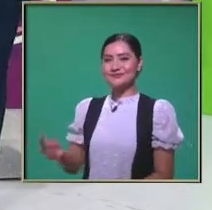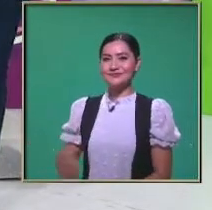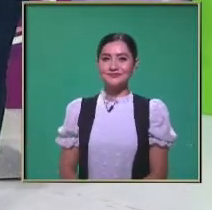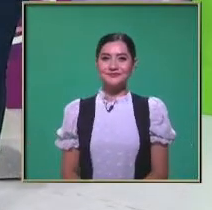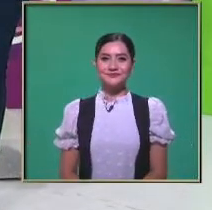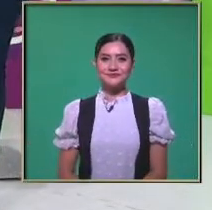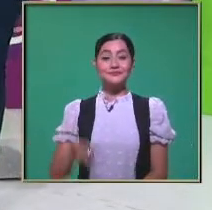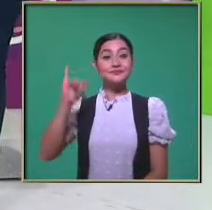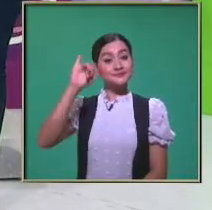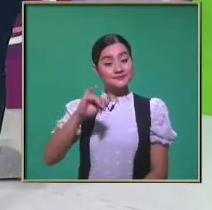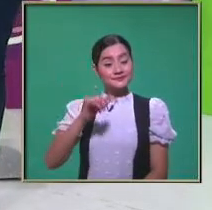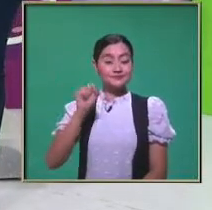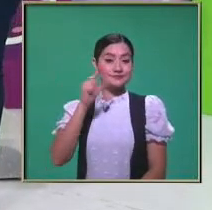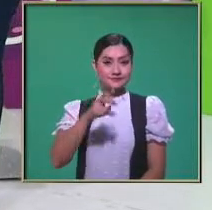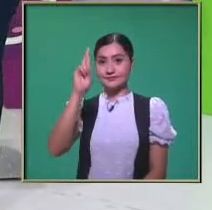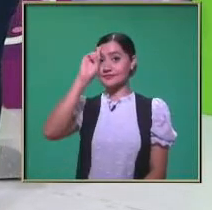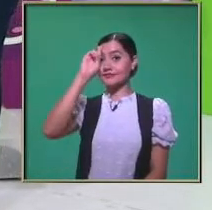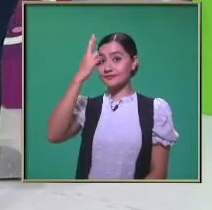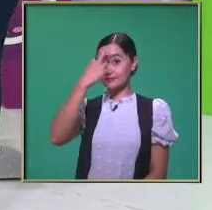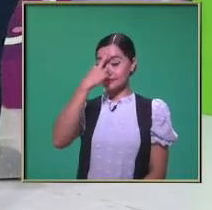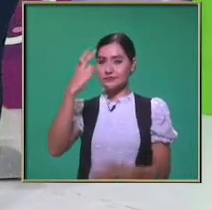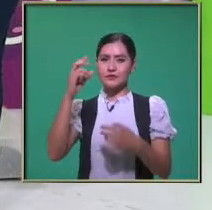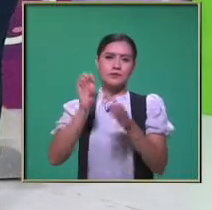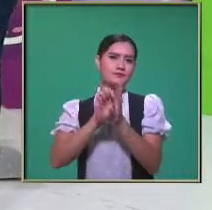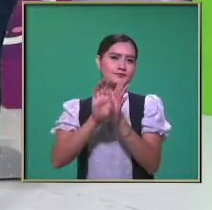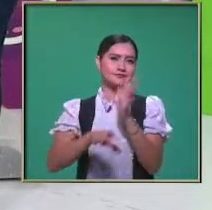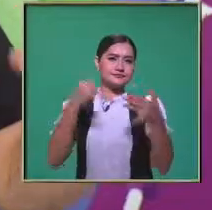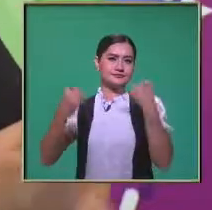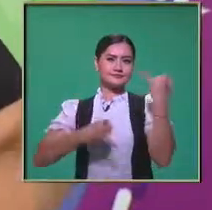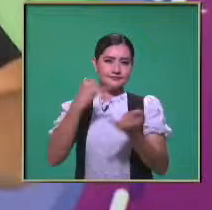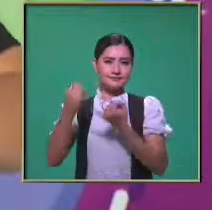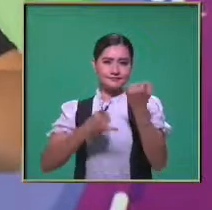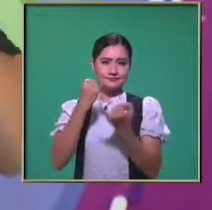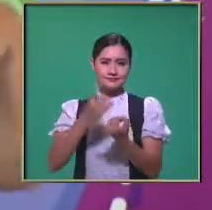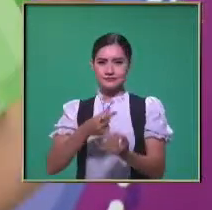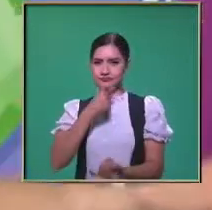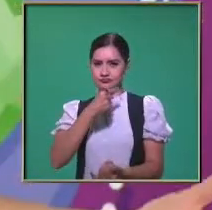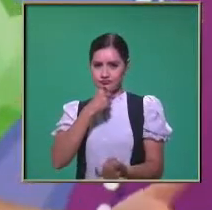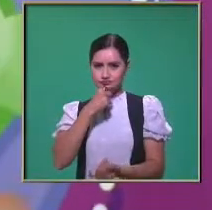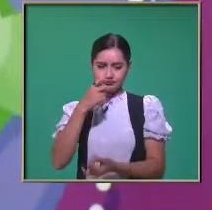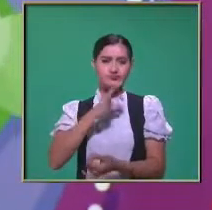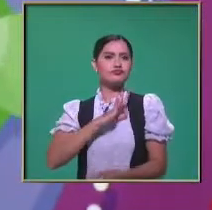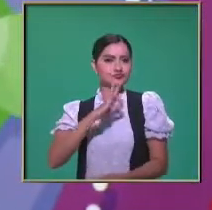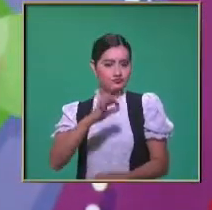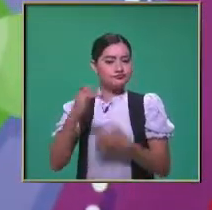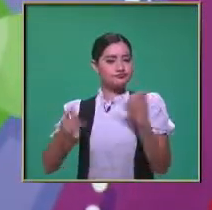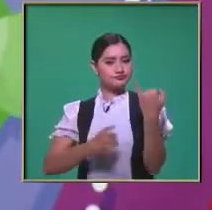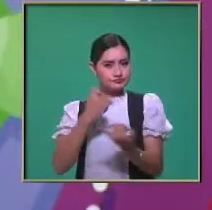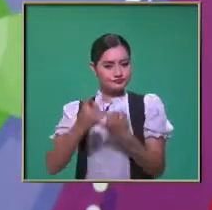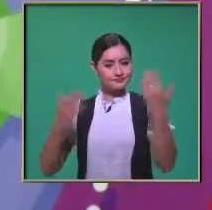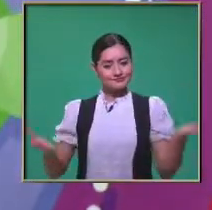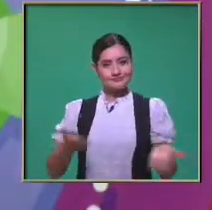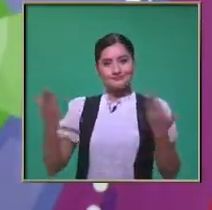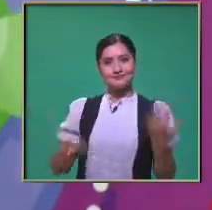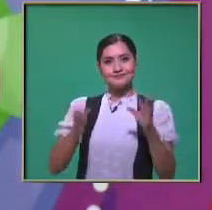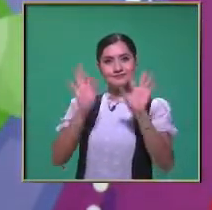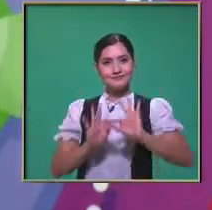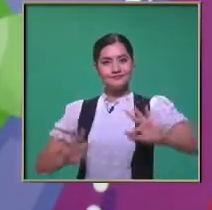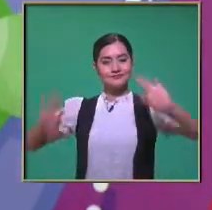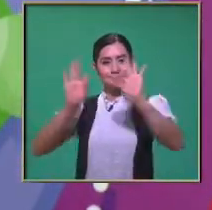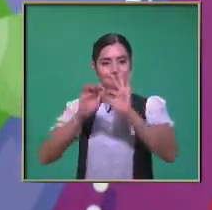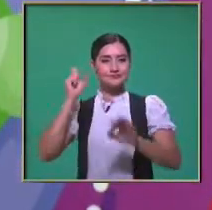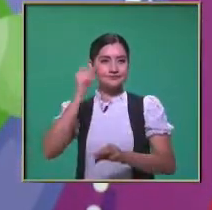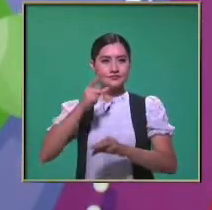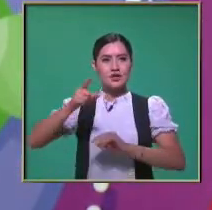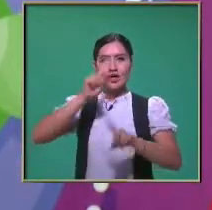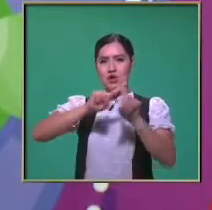porque además recordemos que pues el juego es un derecho del niño y por eso nosotras siempre lo intentamos promover y darles